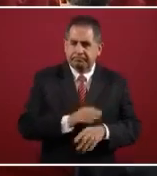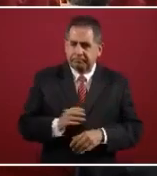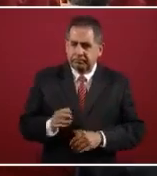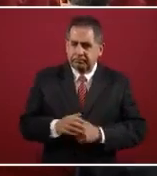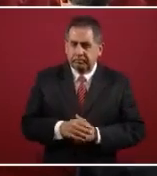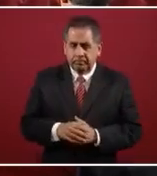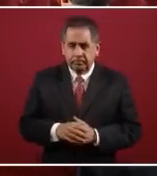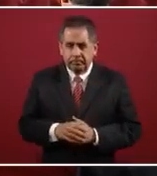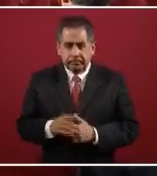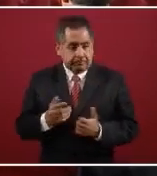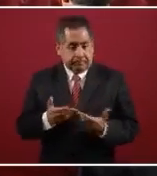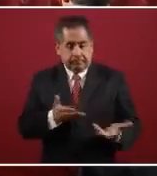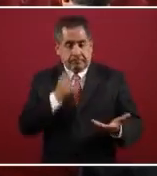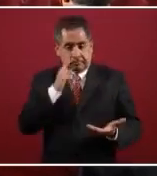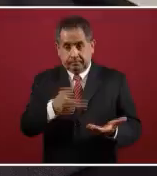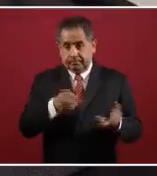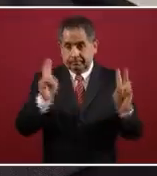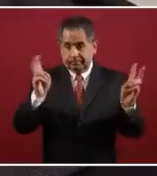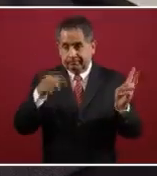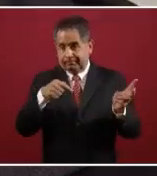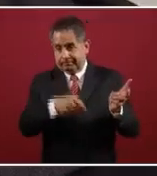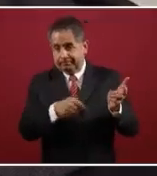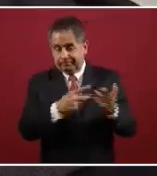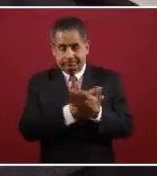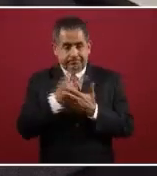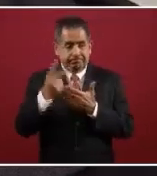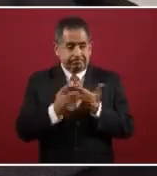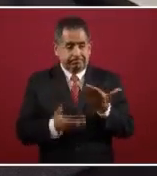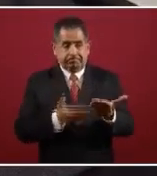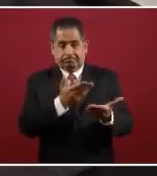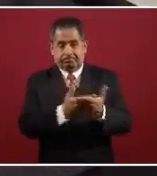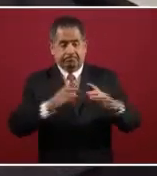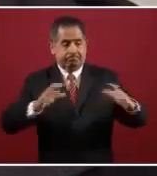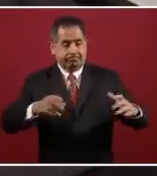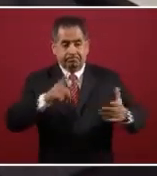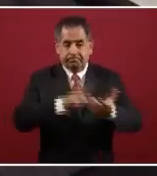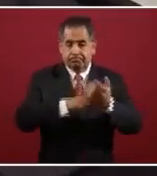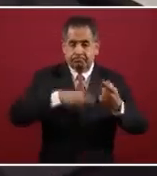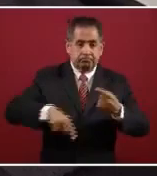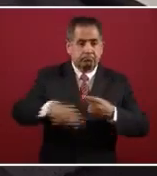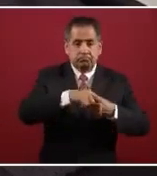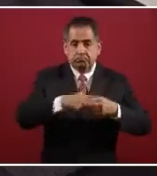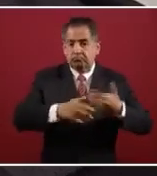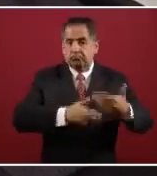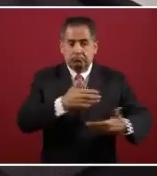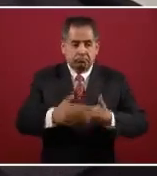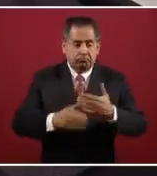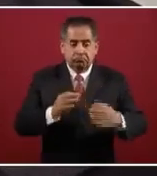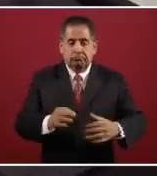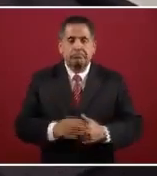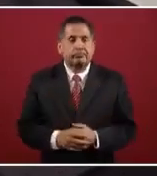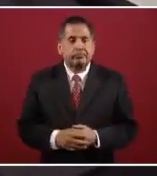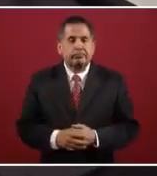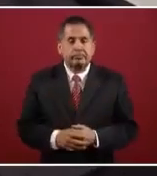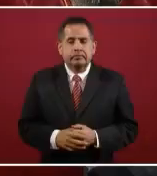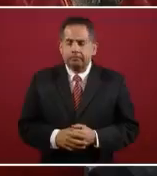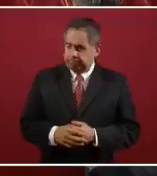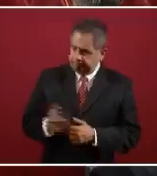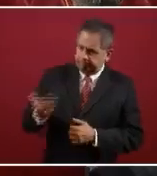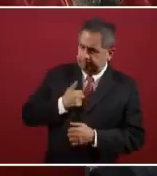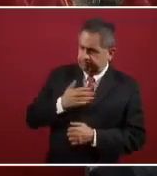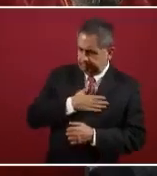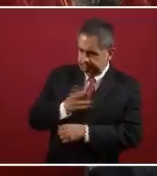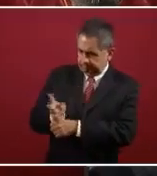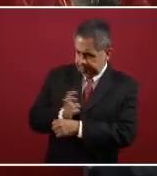el que podamos llevar a la práctica estos programas, y lo invité a participar